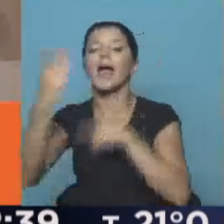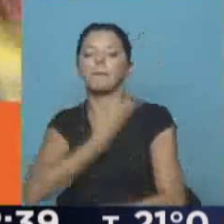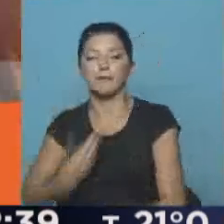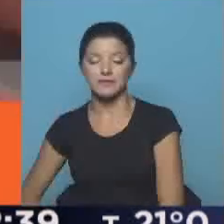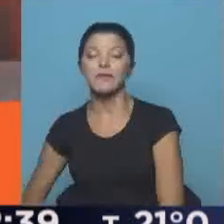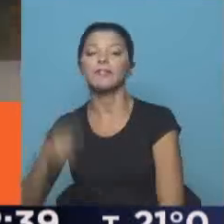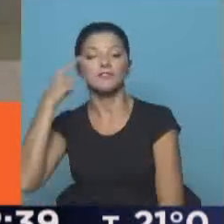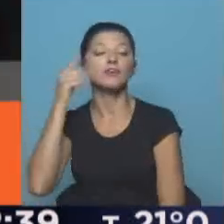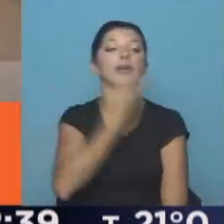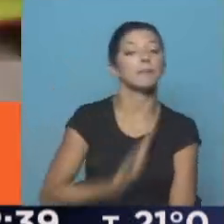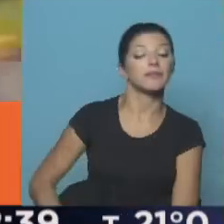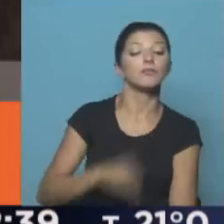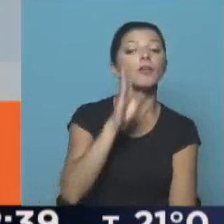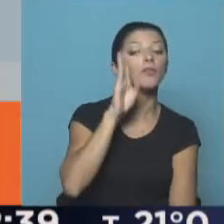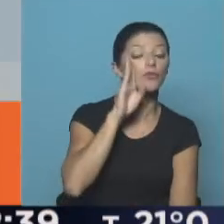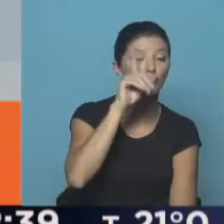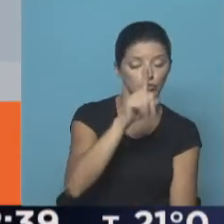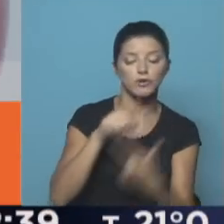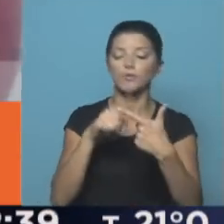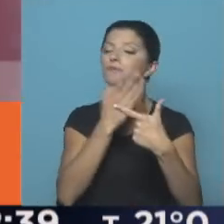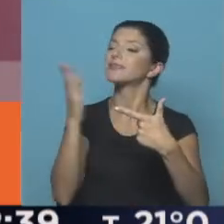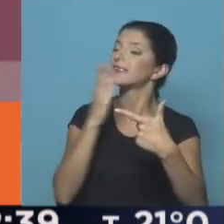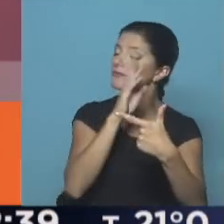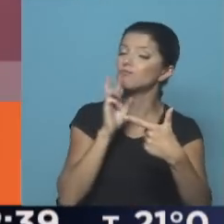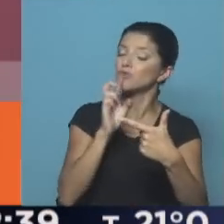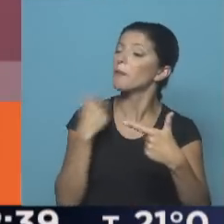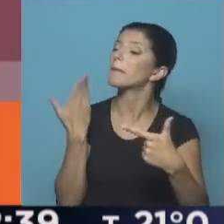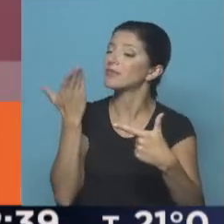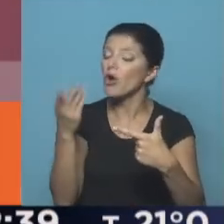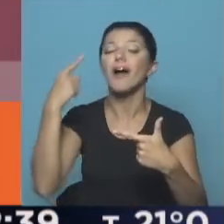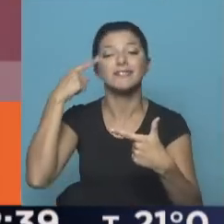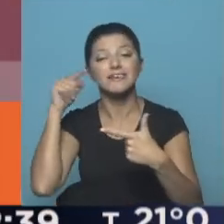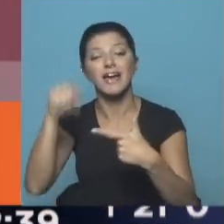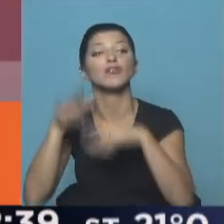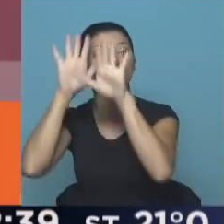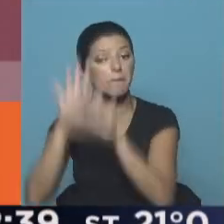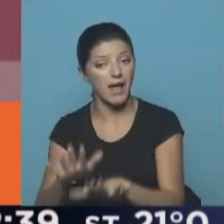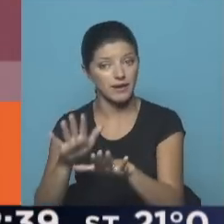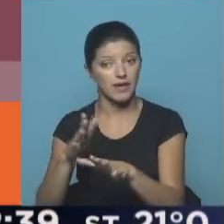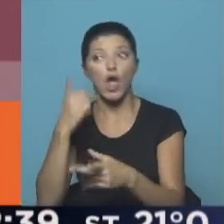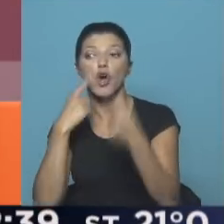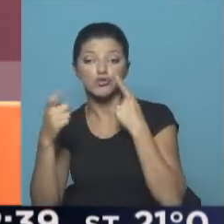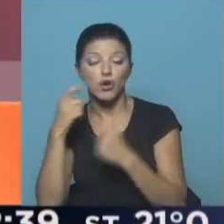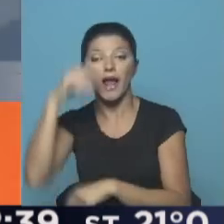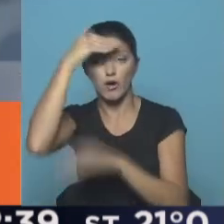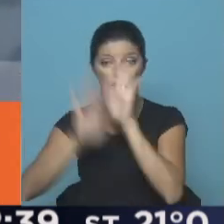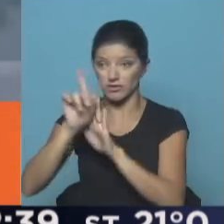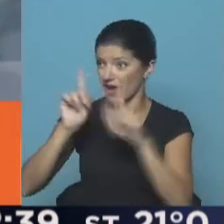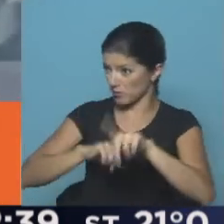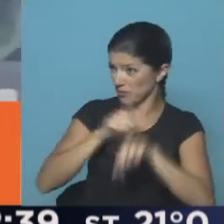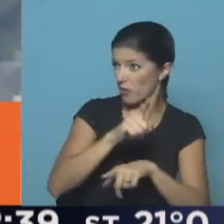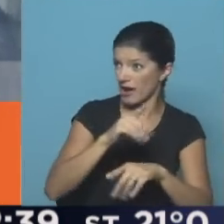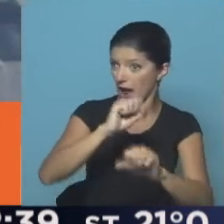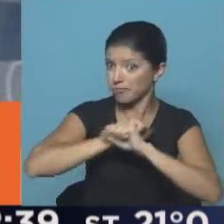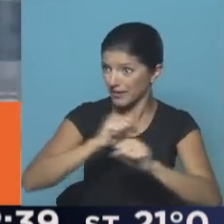Donald Trump, Trump le pidió a los chinos allí que se encargue de neutralizar a Corea del Norte. Mientras atacaba a Siria. Exacto,